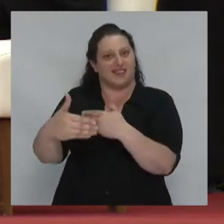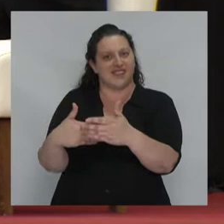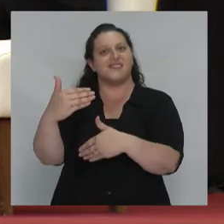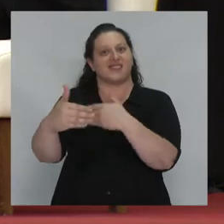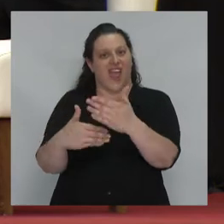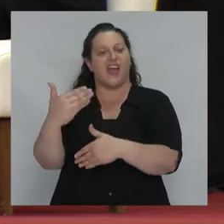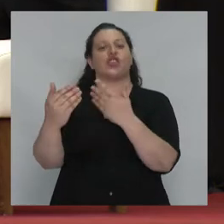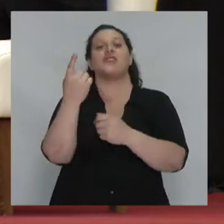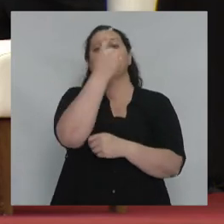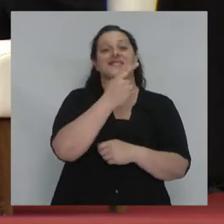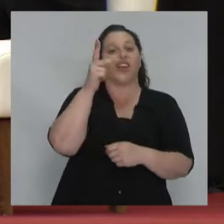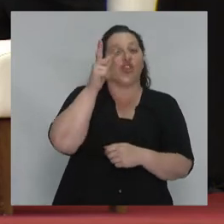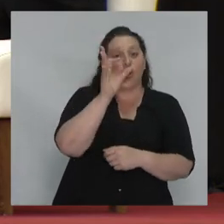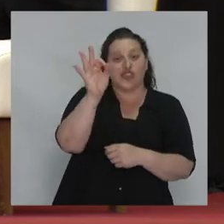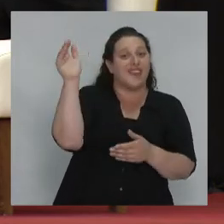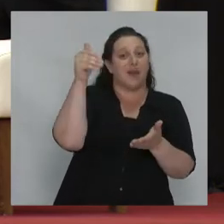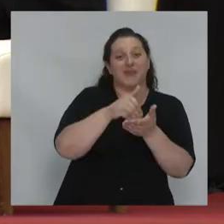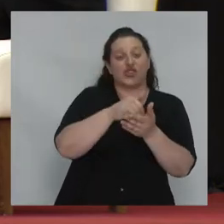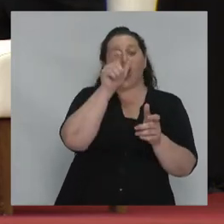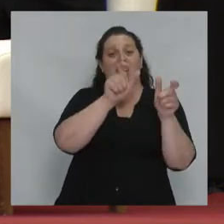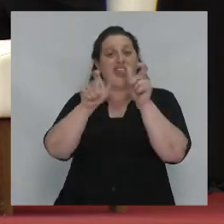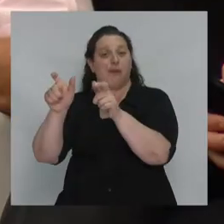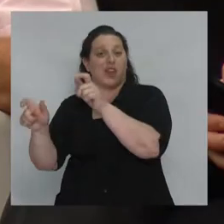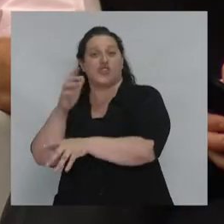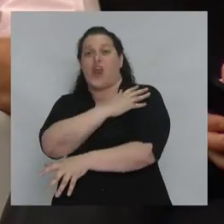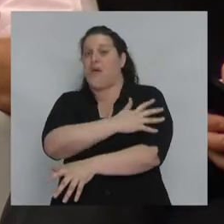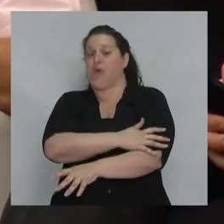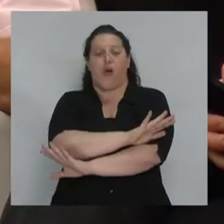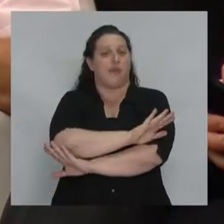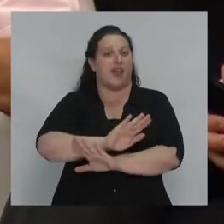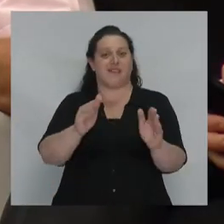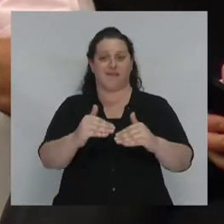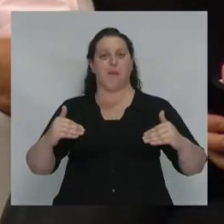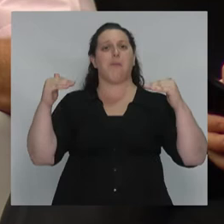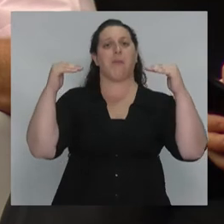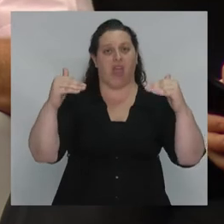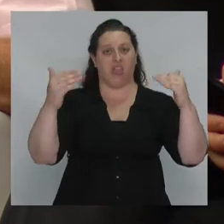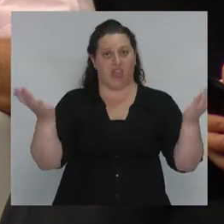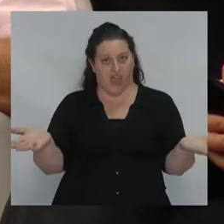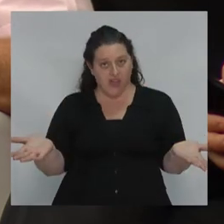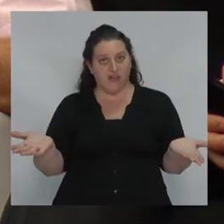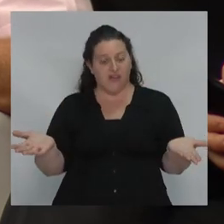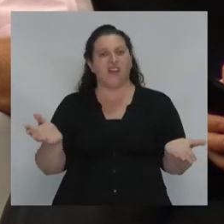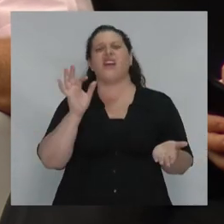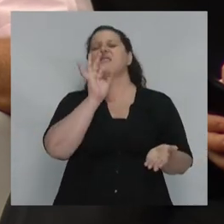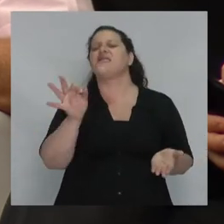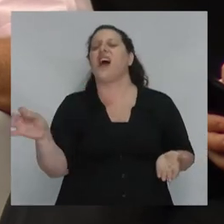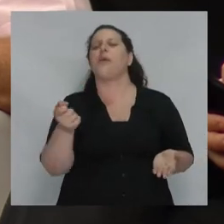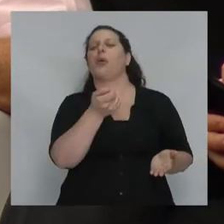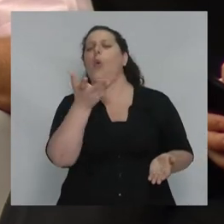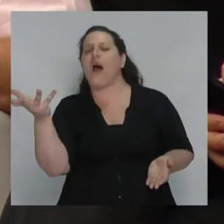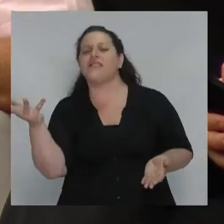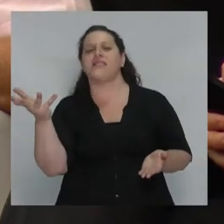sacamos 180 millones de personas de la pobreza. ¿Saben cuántas de esas